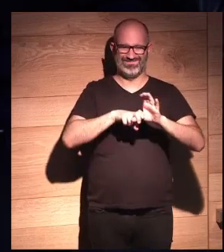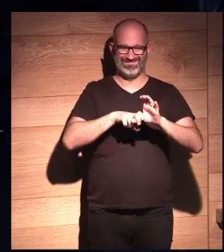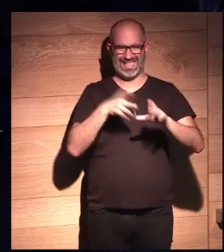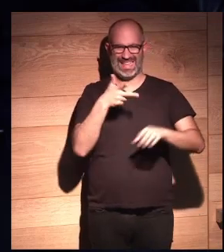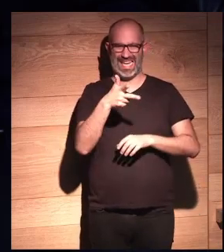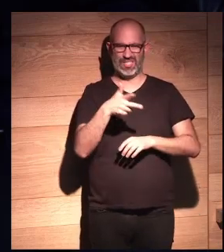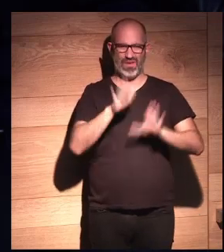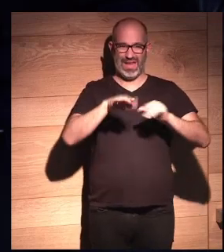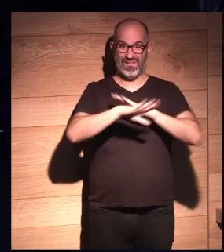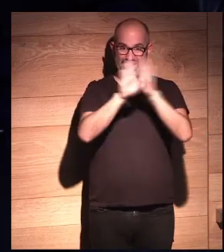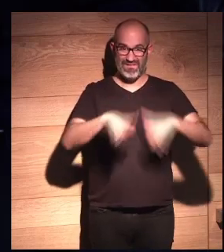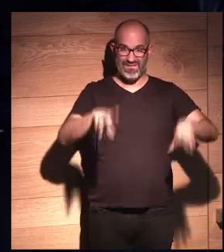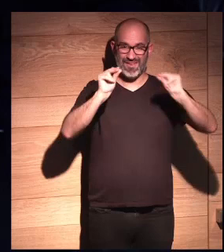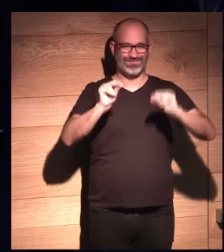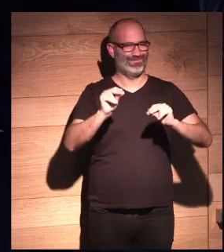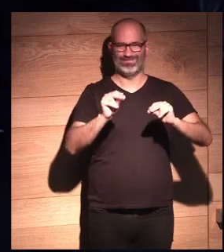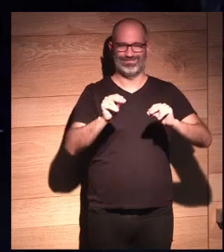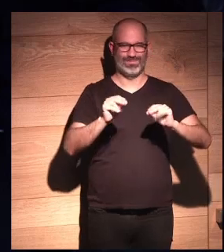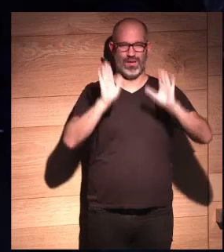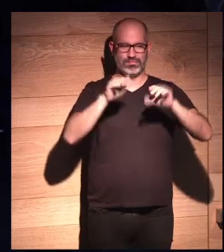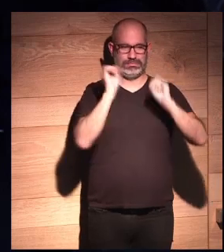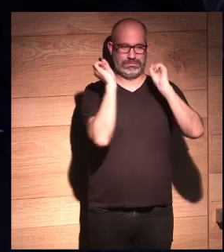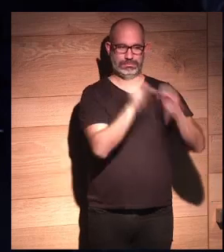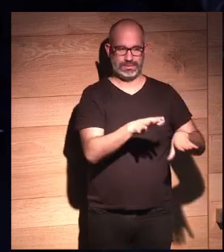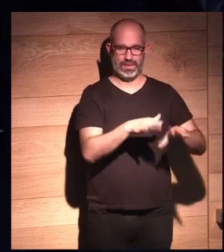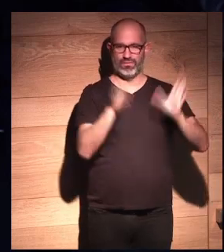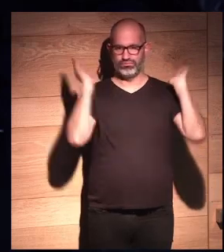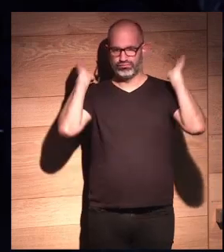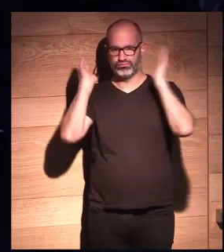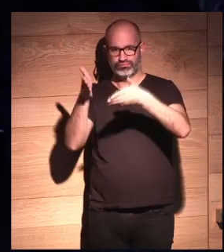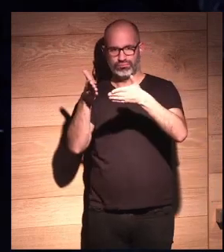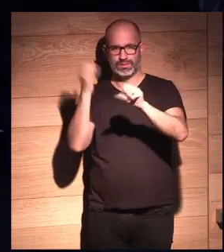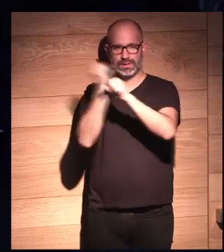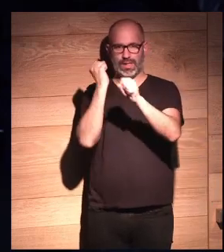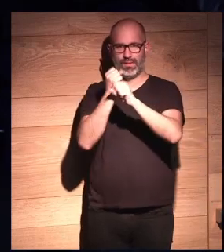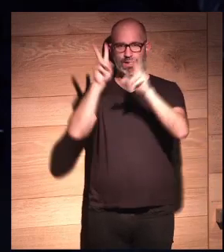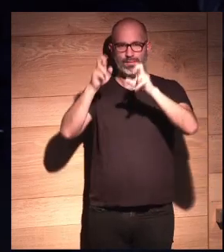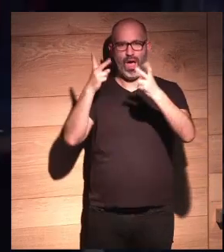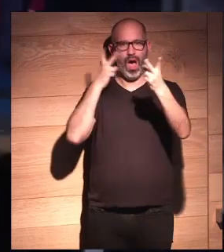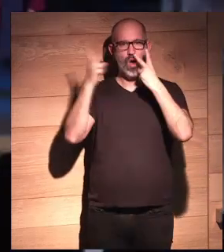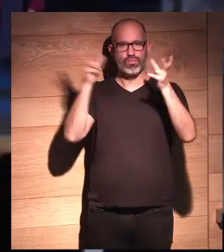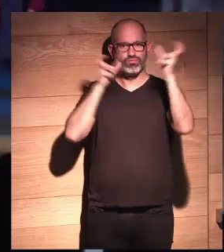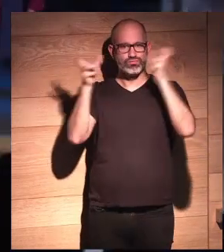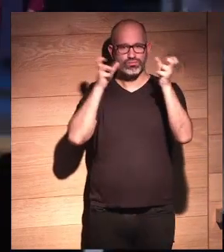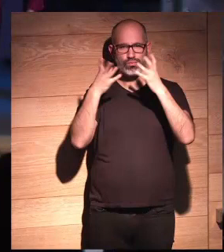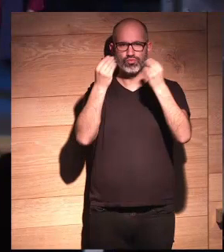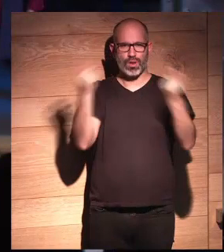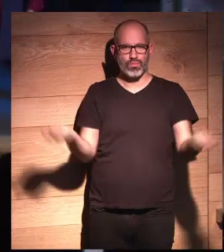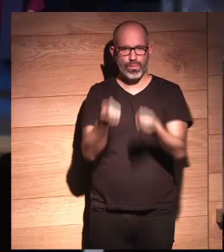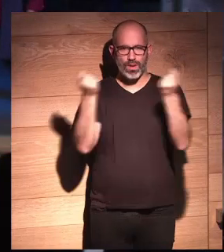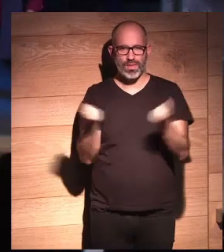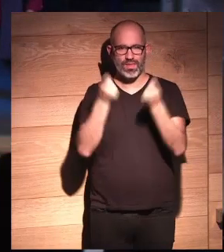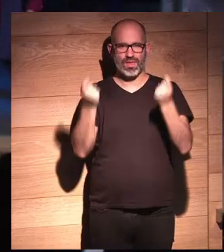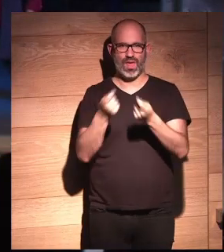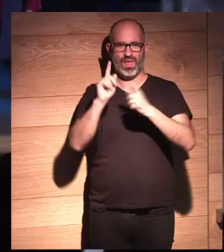decir, no lo acabé. Me dediqué únicamente, exclusivamente a trabajar en el audiovisual, en mucha publi. De hecho,